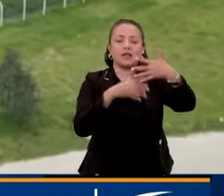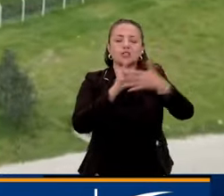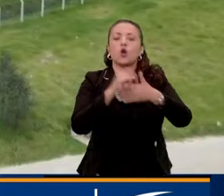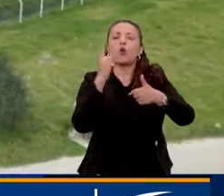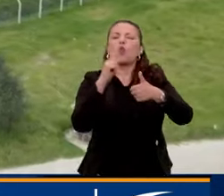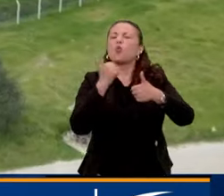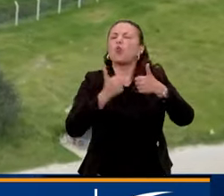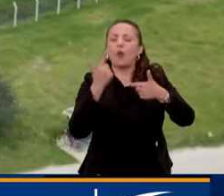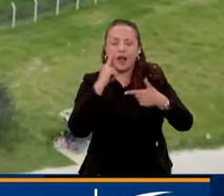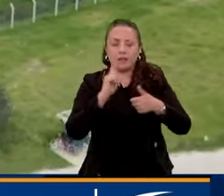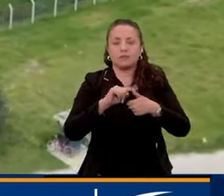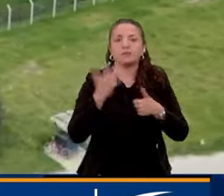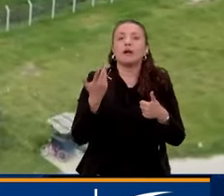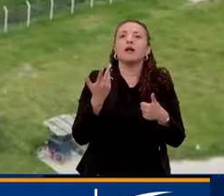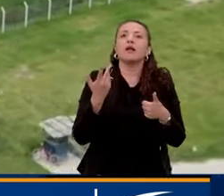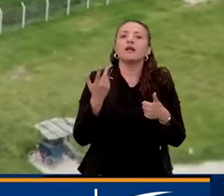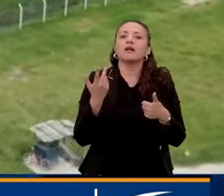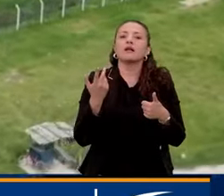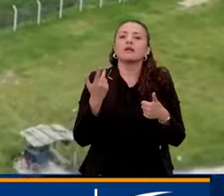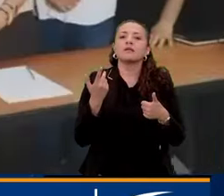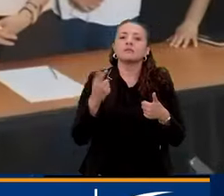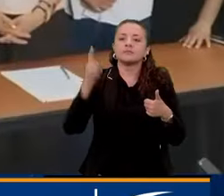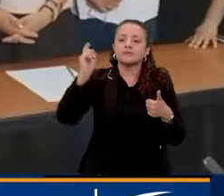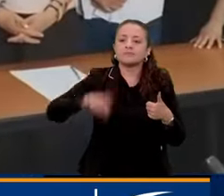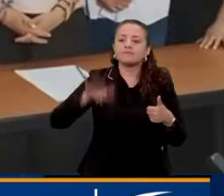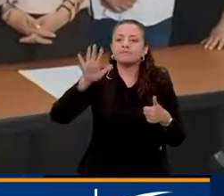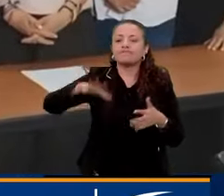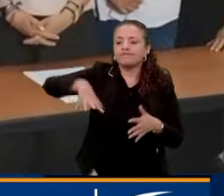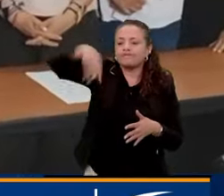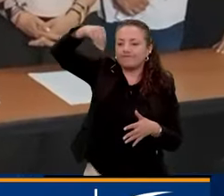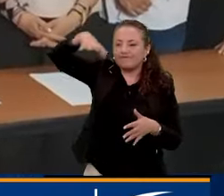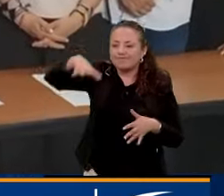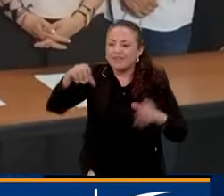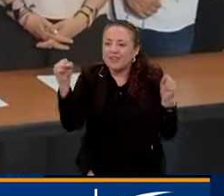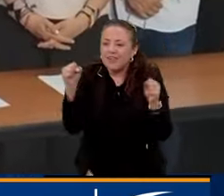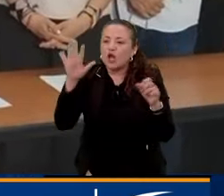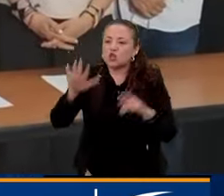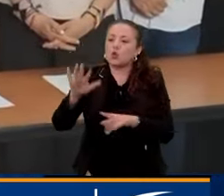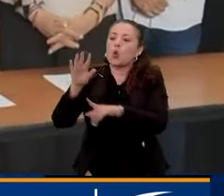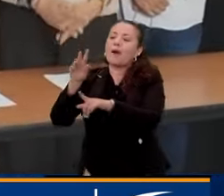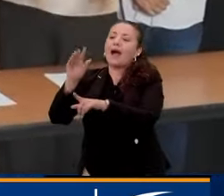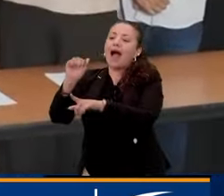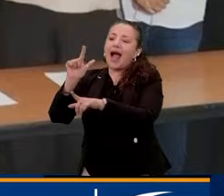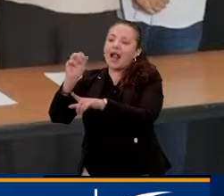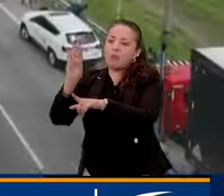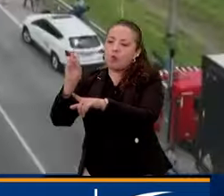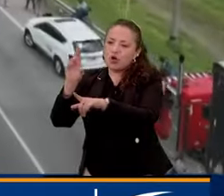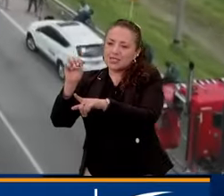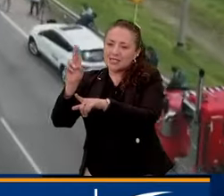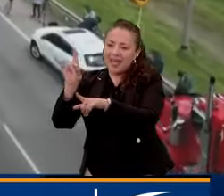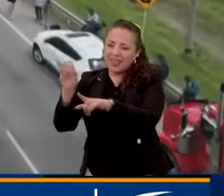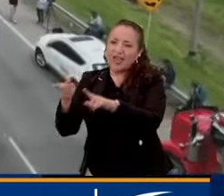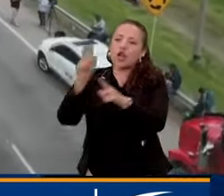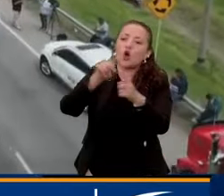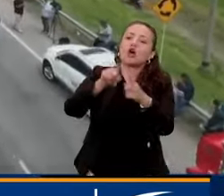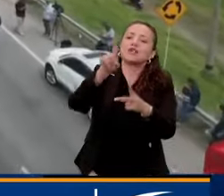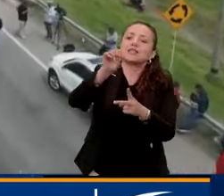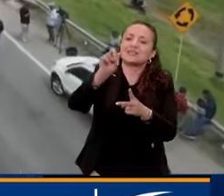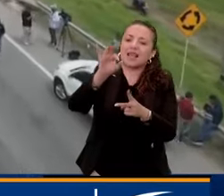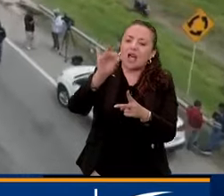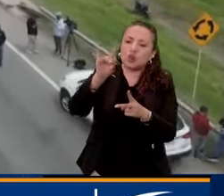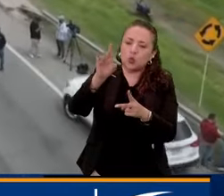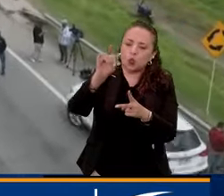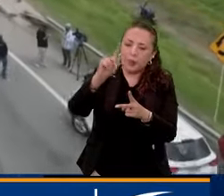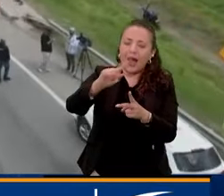ellos es poder delimitar los páramos de almorzadero de Sat urbán de Berlín y Sierra deos